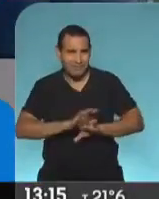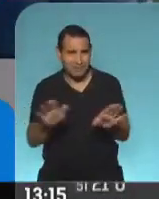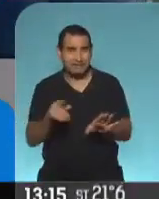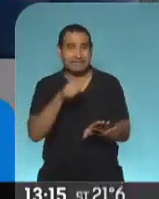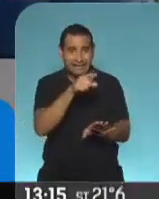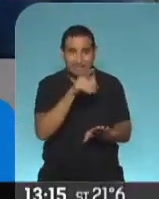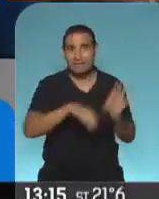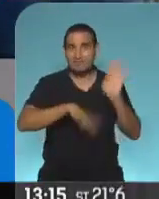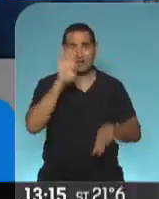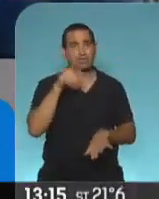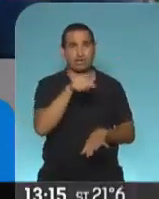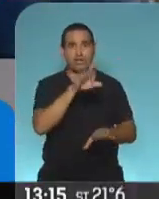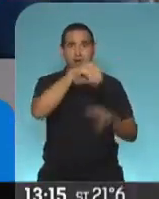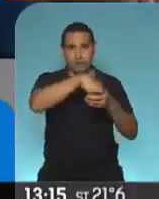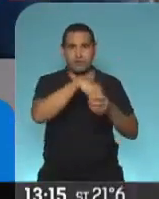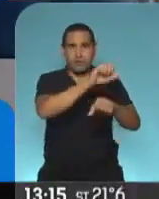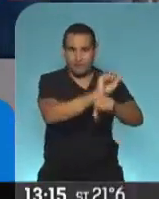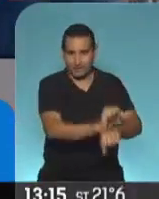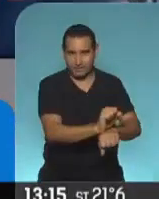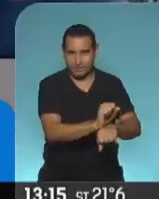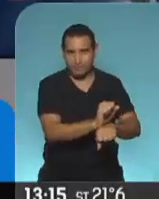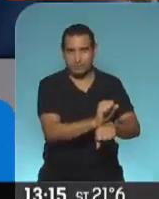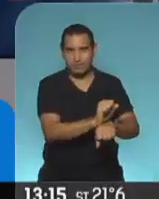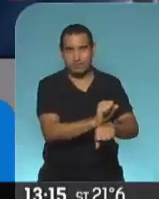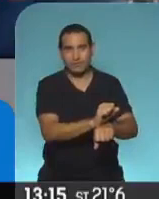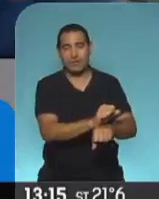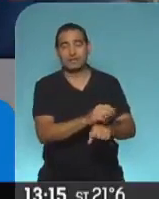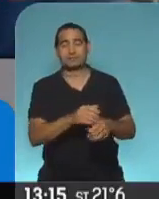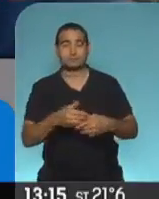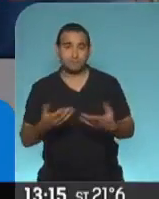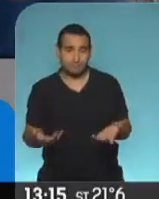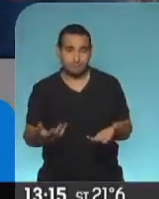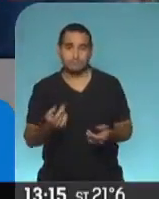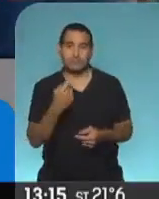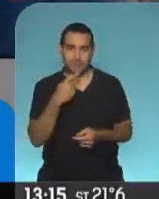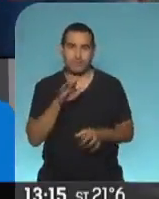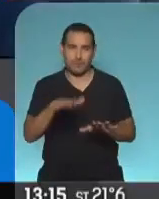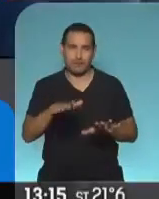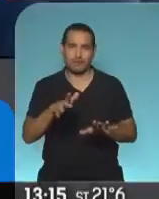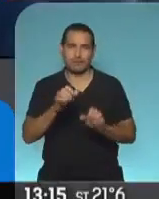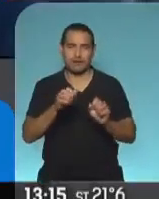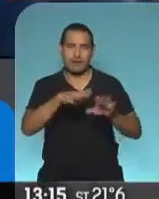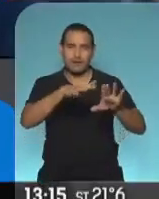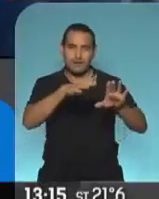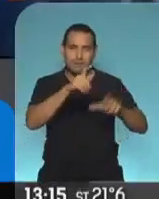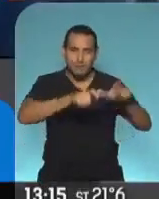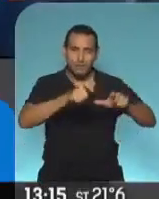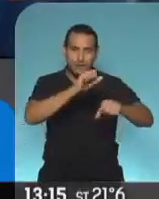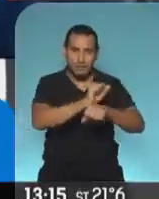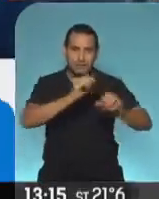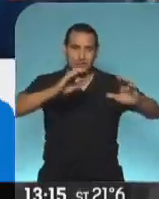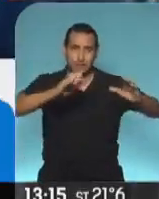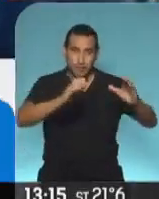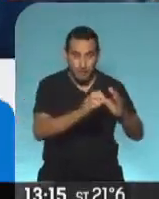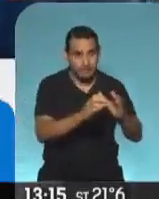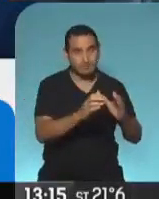Esas son las enormes mayorías que pueblan nuestras cárceles. Entonces, digamos, para descomprimir el sistema carcelario hay